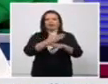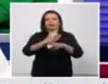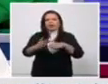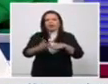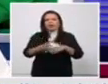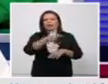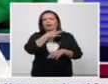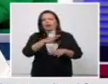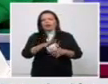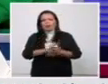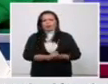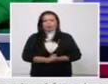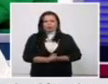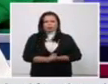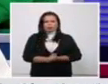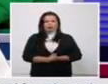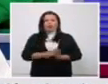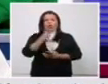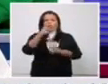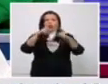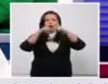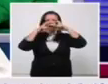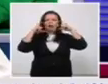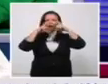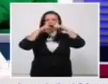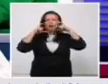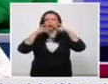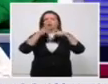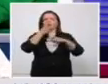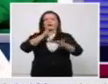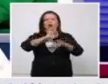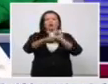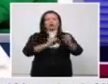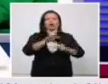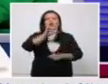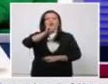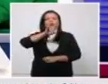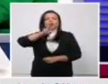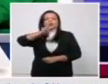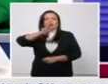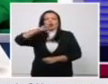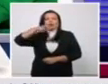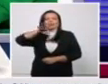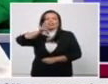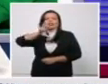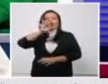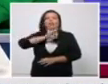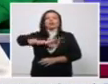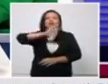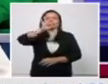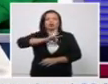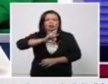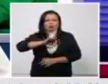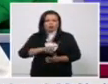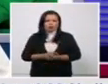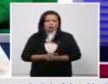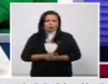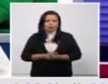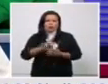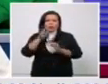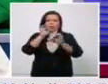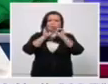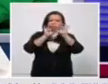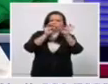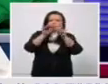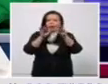del 92,5% de las partículas potencialmente infecciosas. En el estudio hallamos